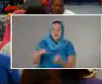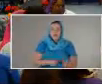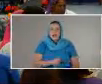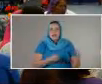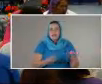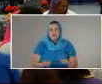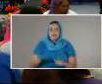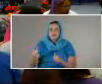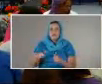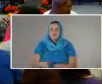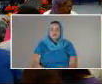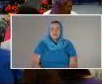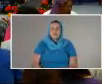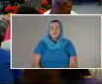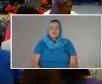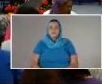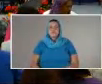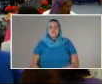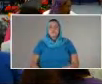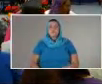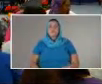Aleluya.